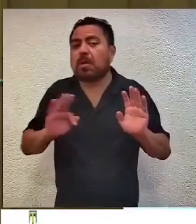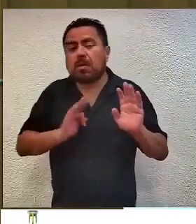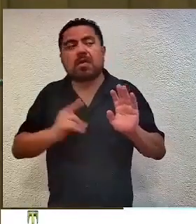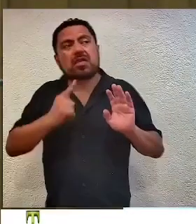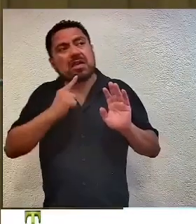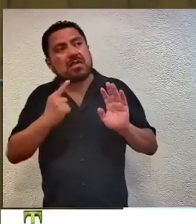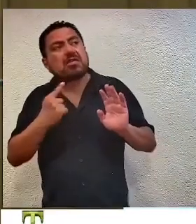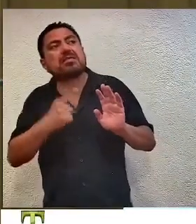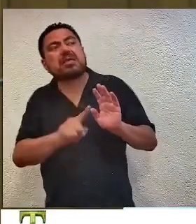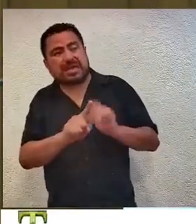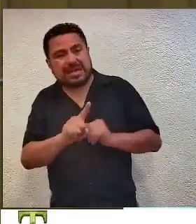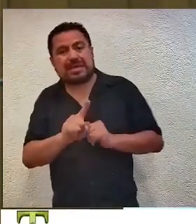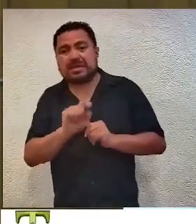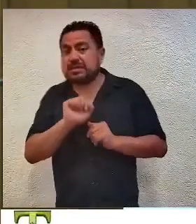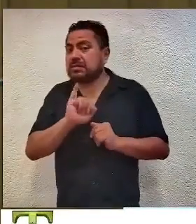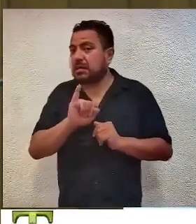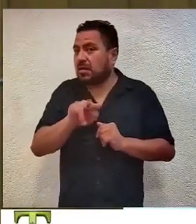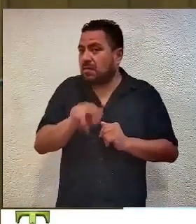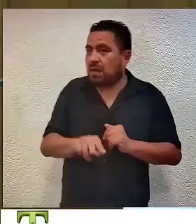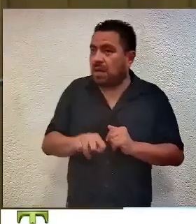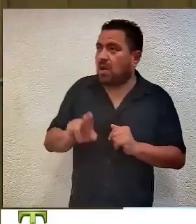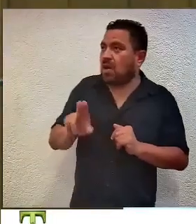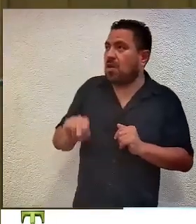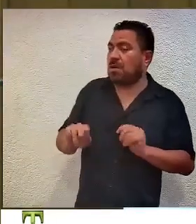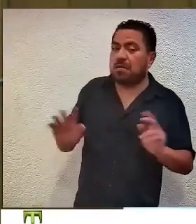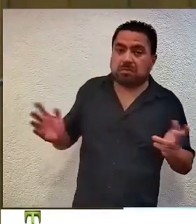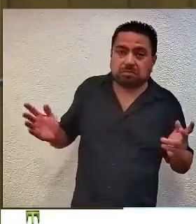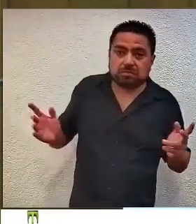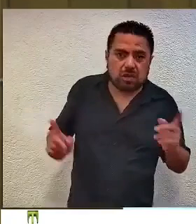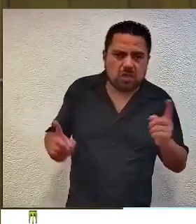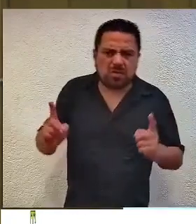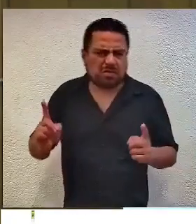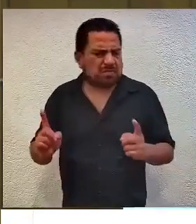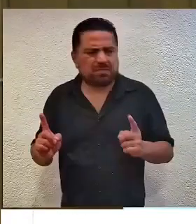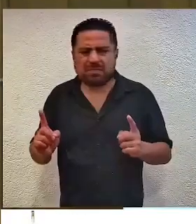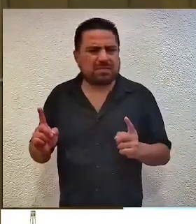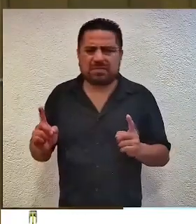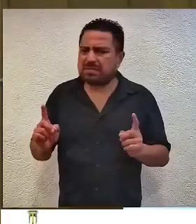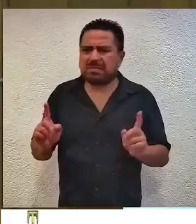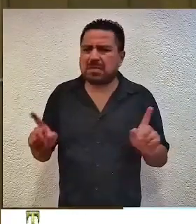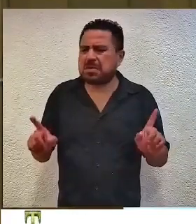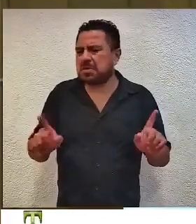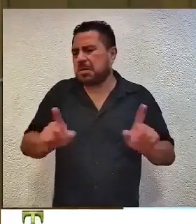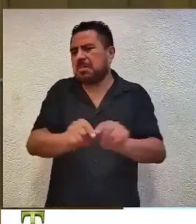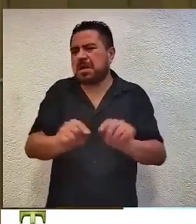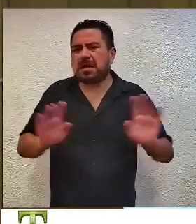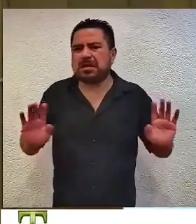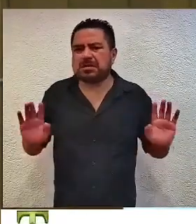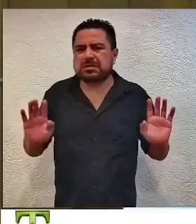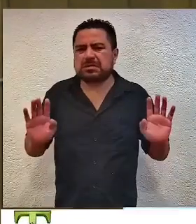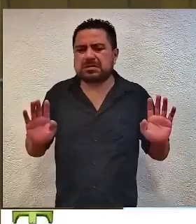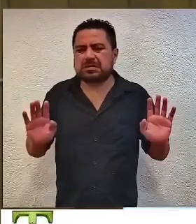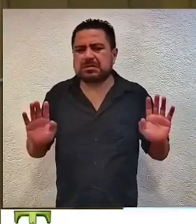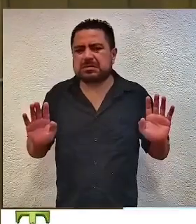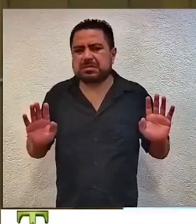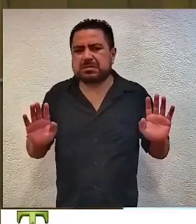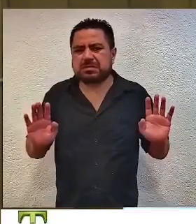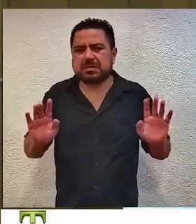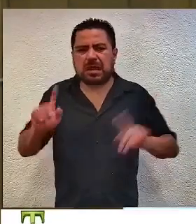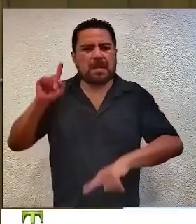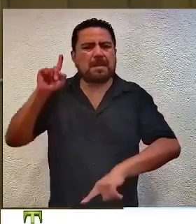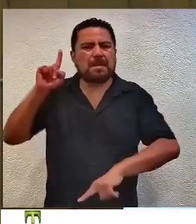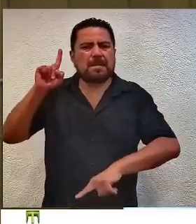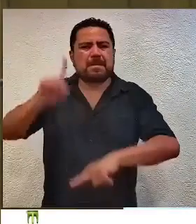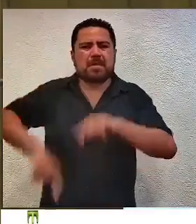y si fue cierto o no fue cierto, eso no está en duda. Simple y sencillamente es una